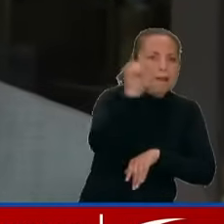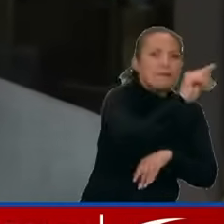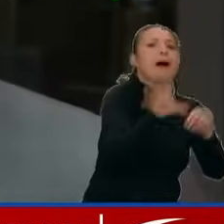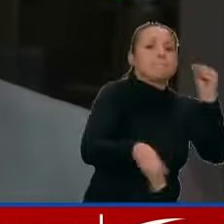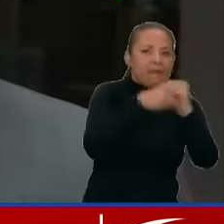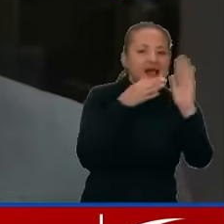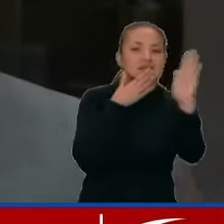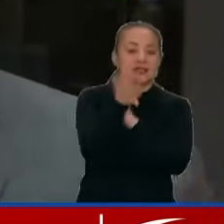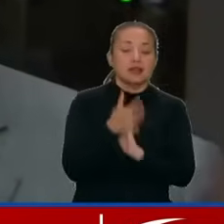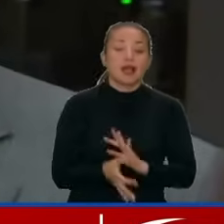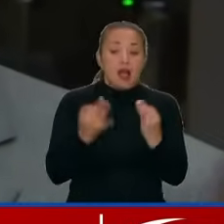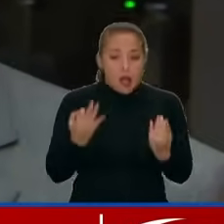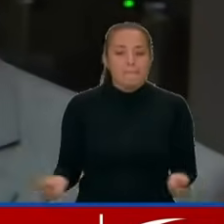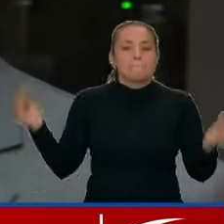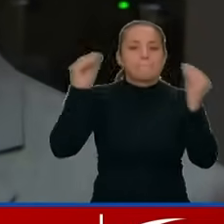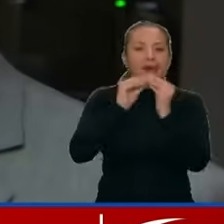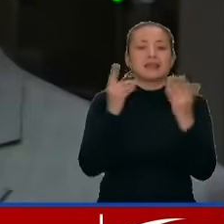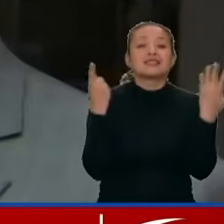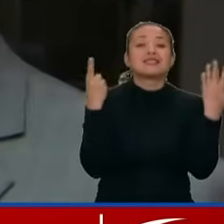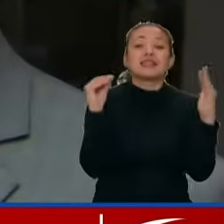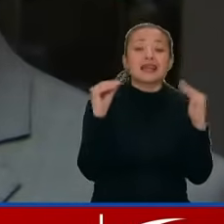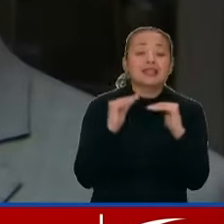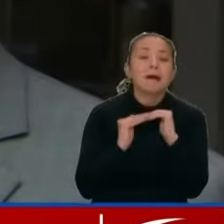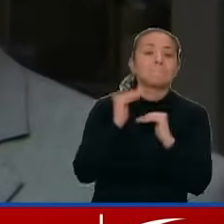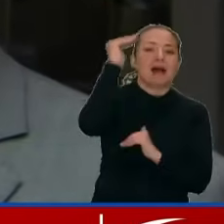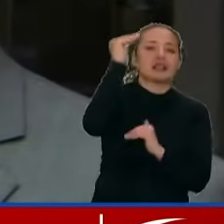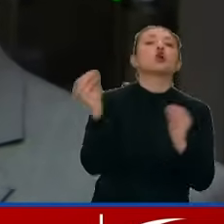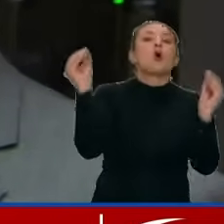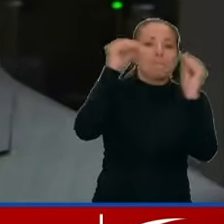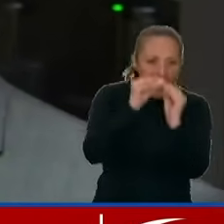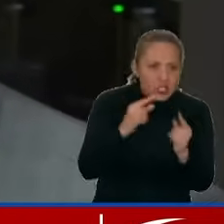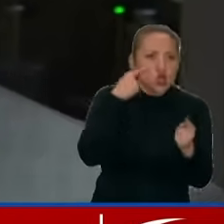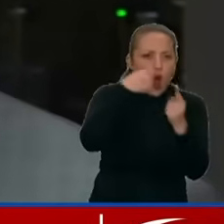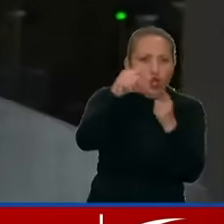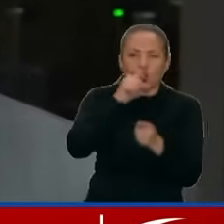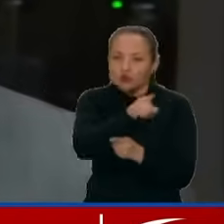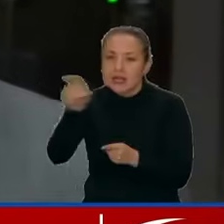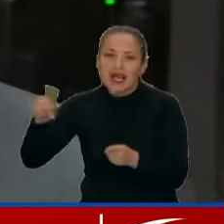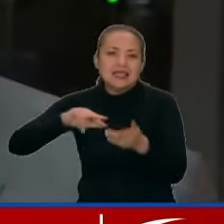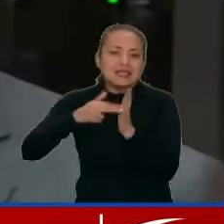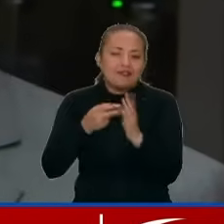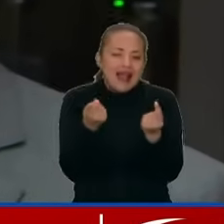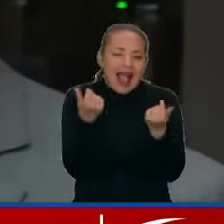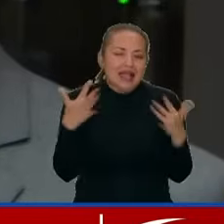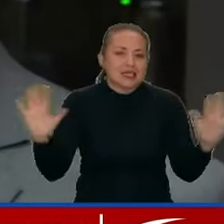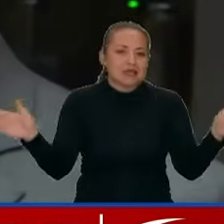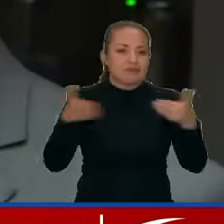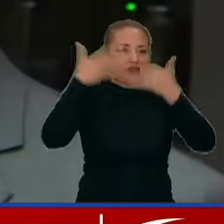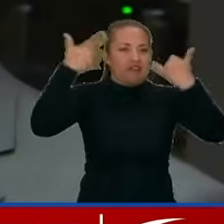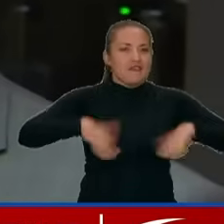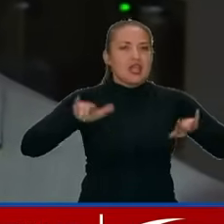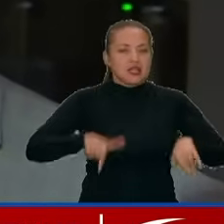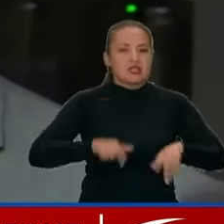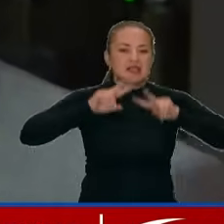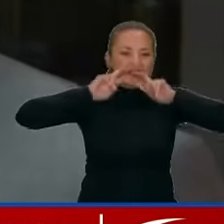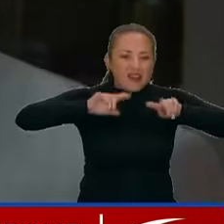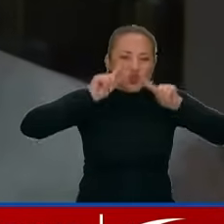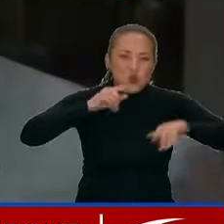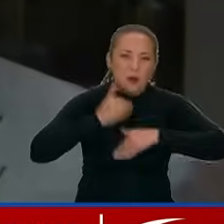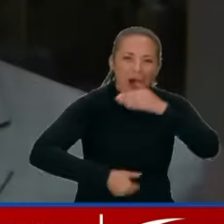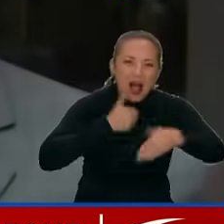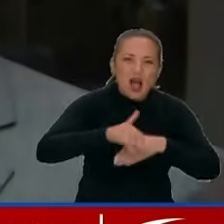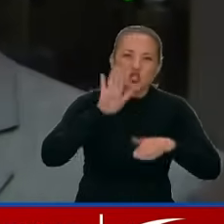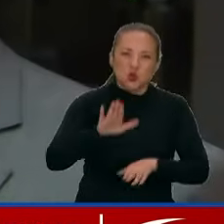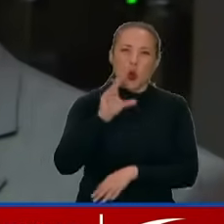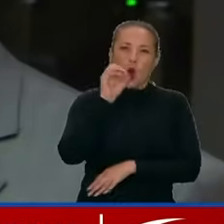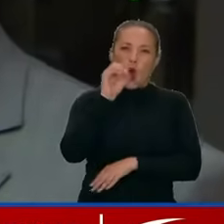de 60 nuevas imputaciones es decir estaríamos con eso casi clausurando en Colombia el caso de brecha y un